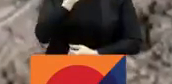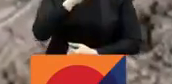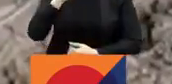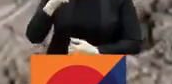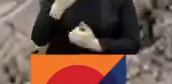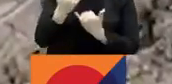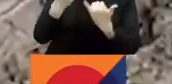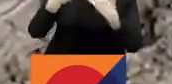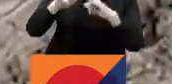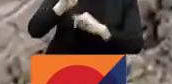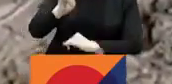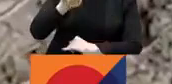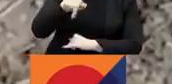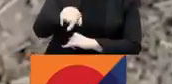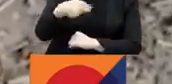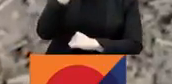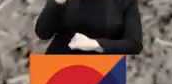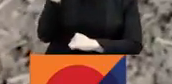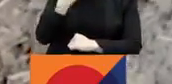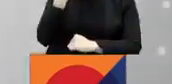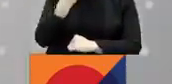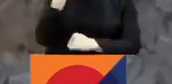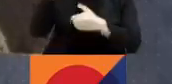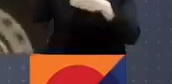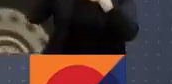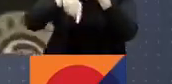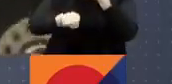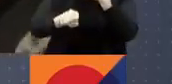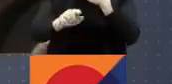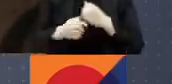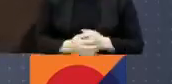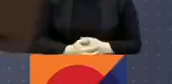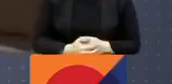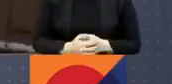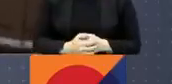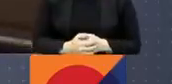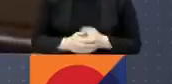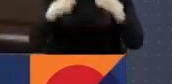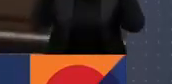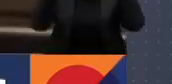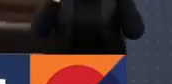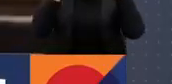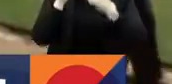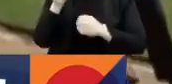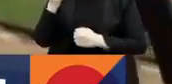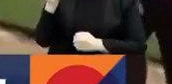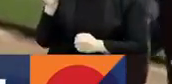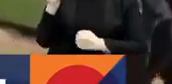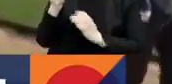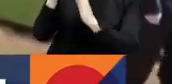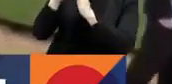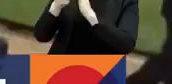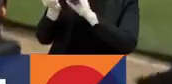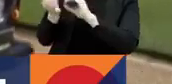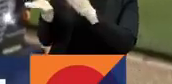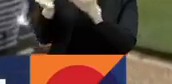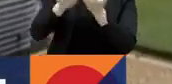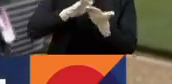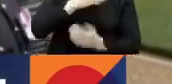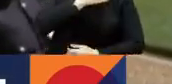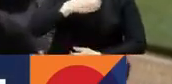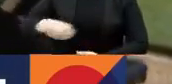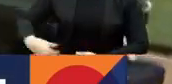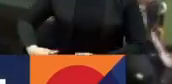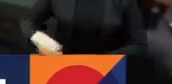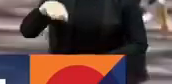víctimas más en la tragedia en el socavón. La reina Isabel II encabezó la despedida de su esposo, el príncipe Felipe, duque